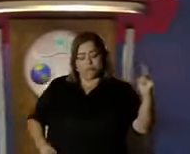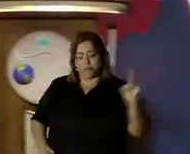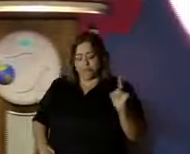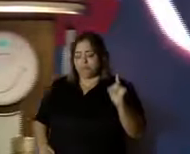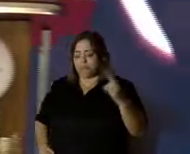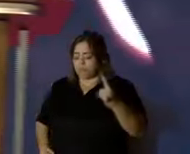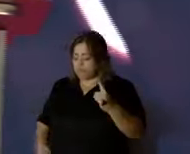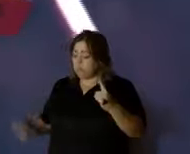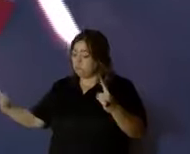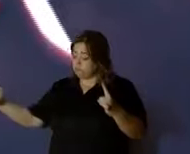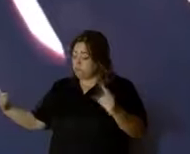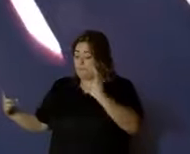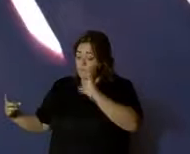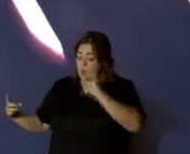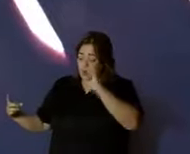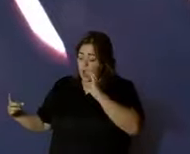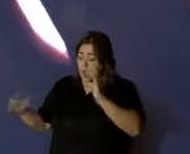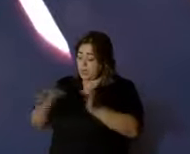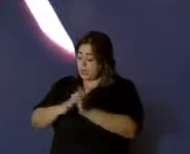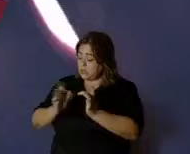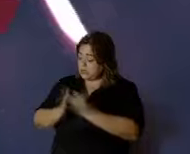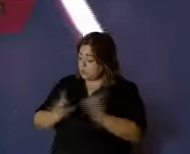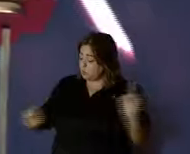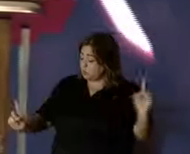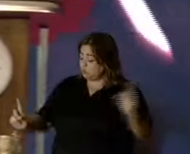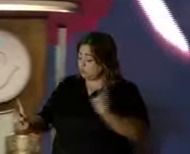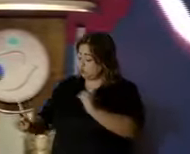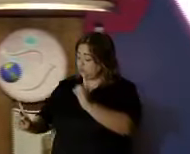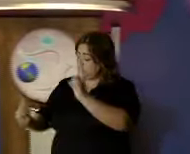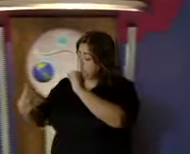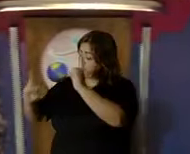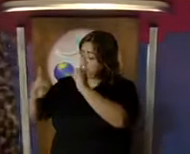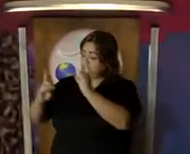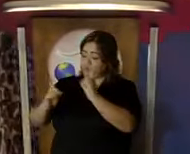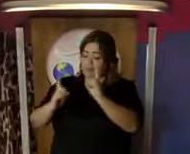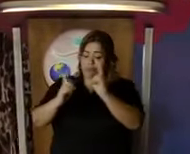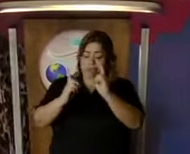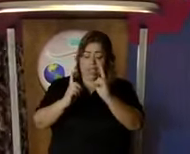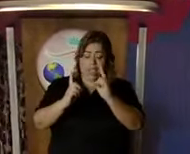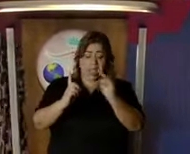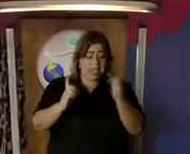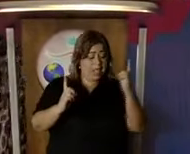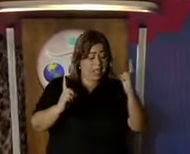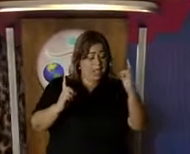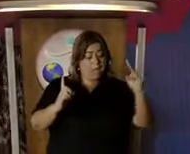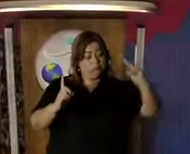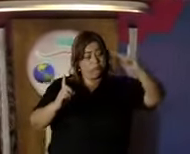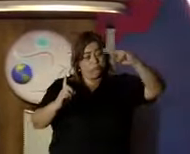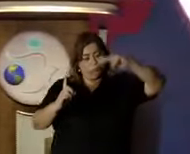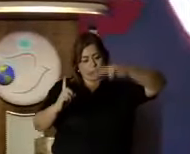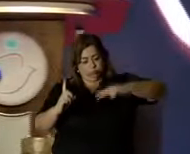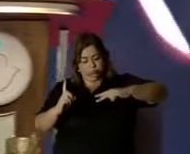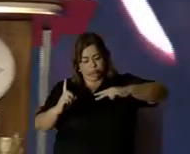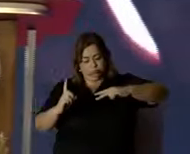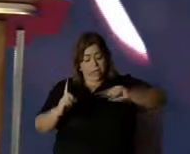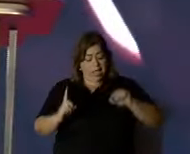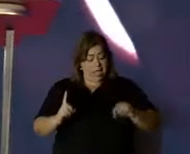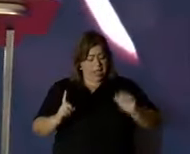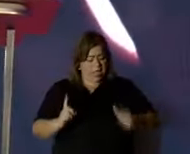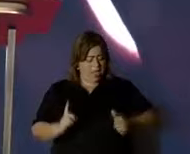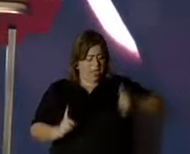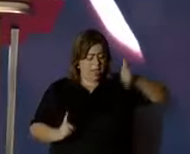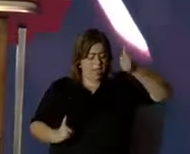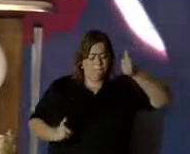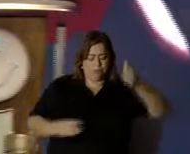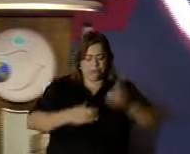Fue donde Jesús se postró allí. Hermano, para todos es una vergüenza como que se postró un principal de la sinagoga,